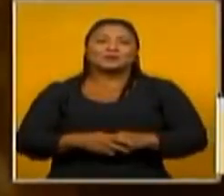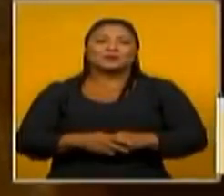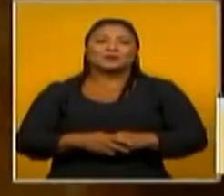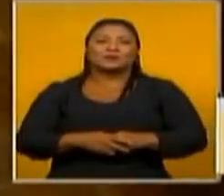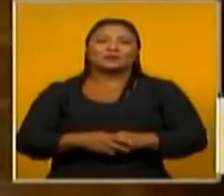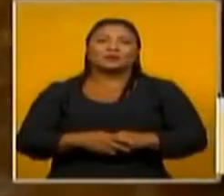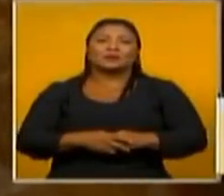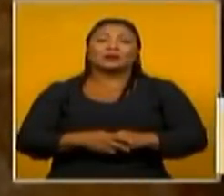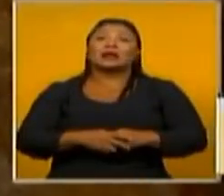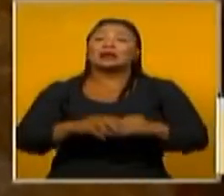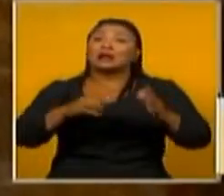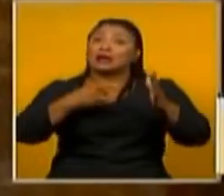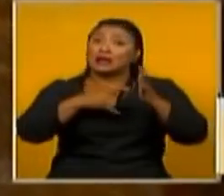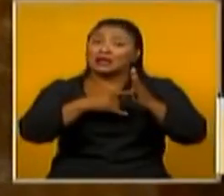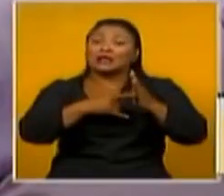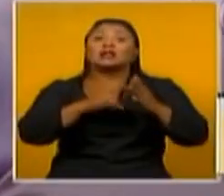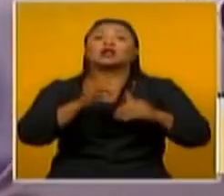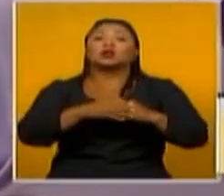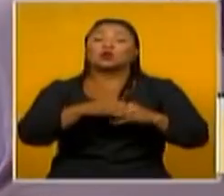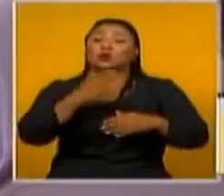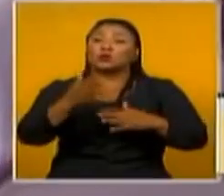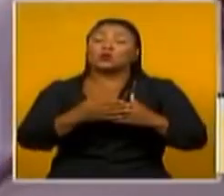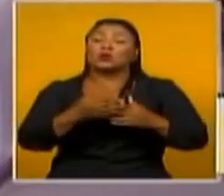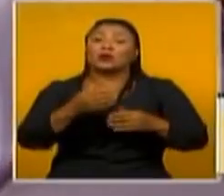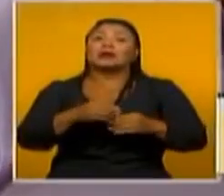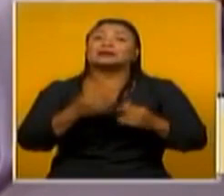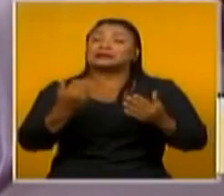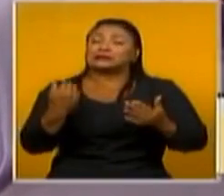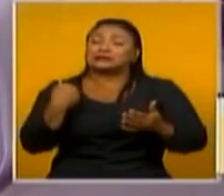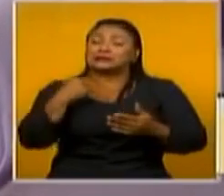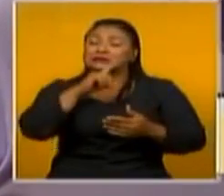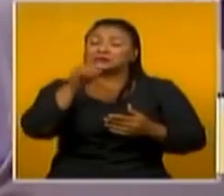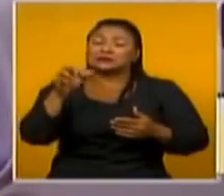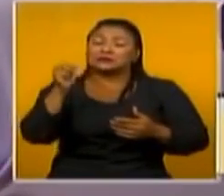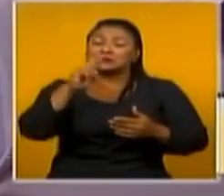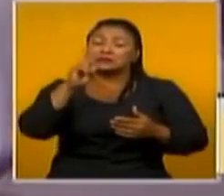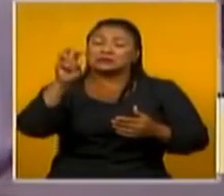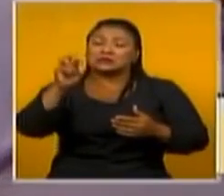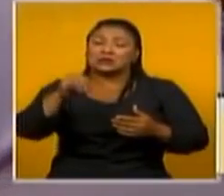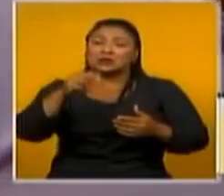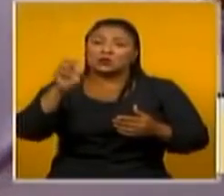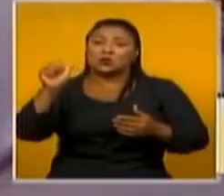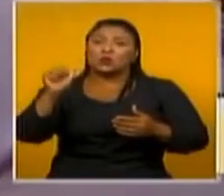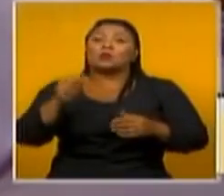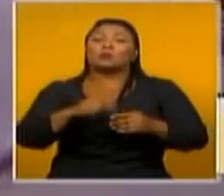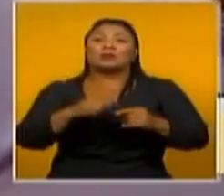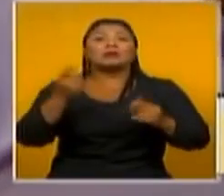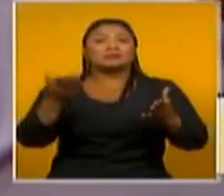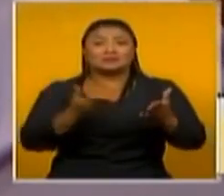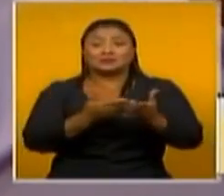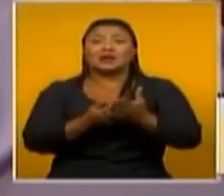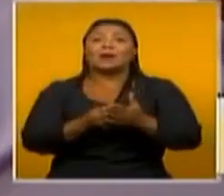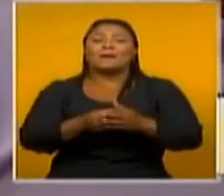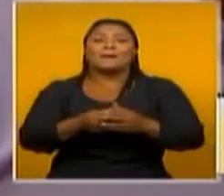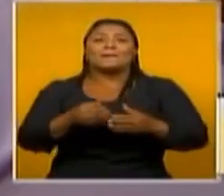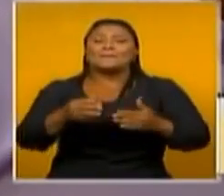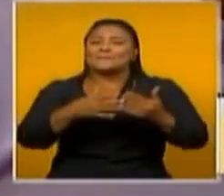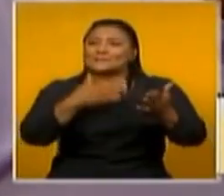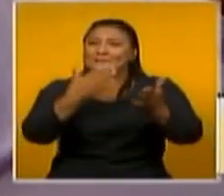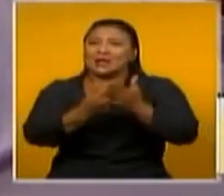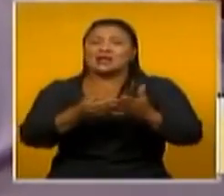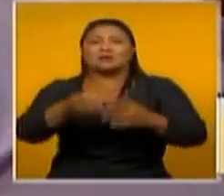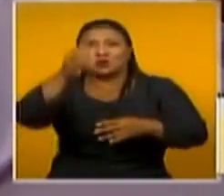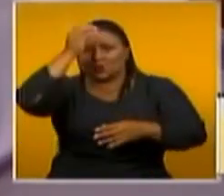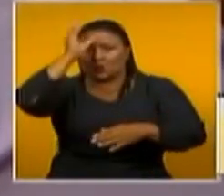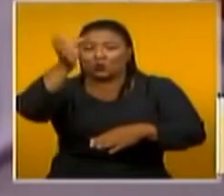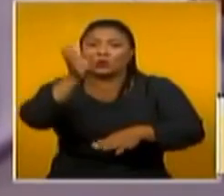La arquitectura colonial y republicana que tiene Zaruma la ha hecho acreedora de ser declarada Patrimonio Cultural del